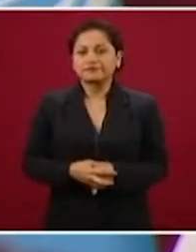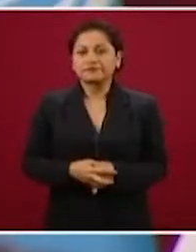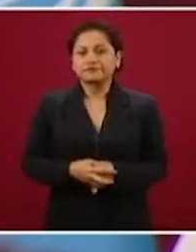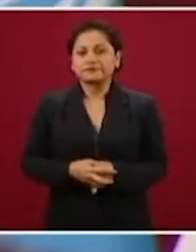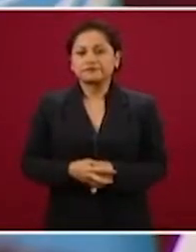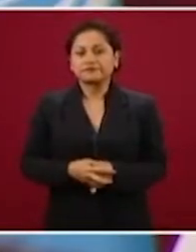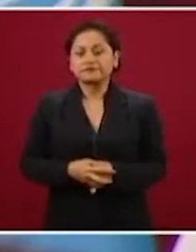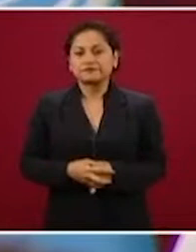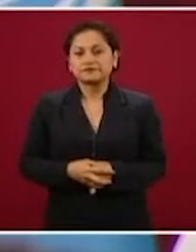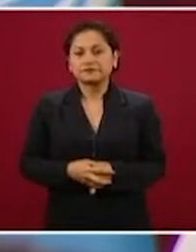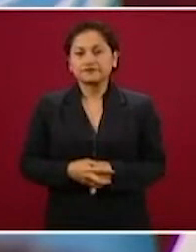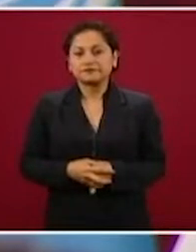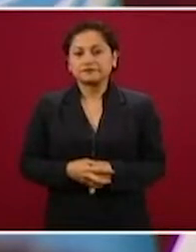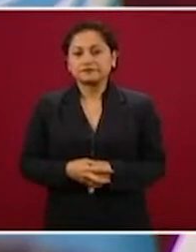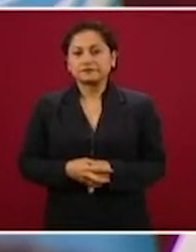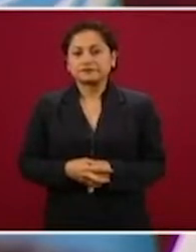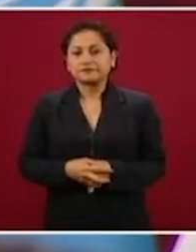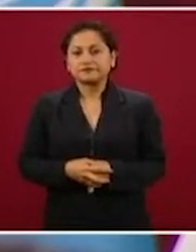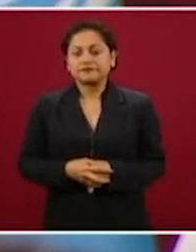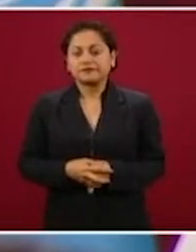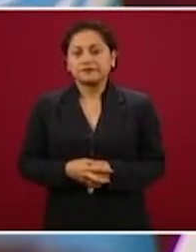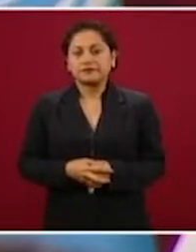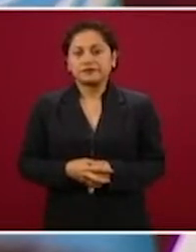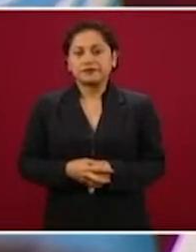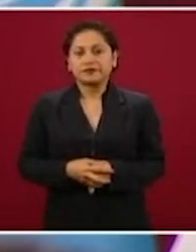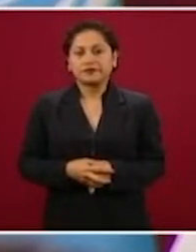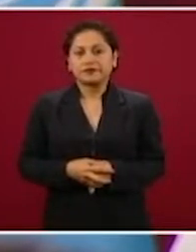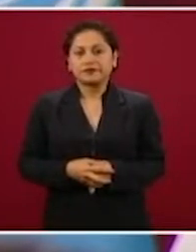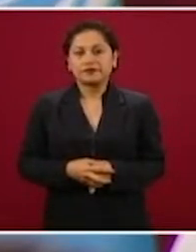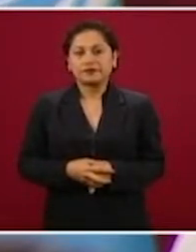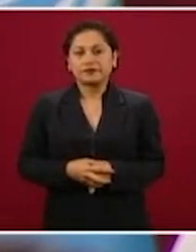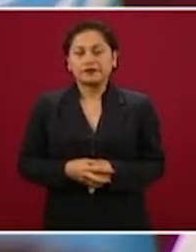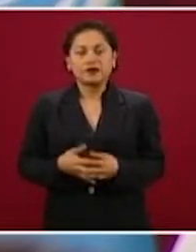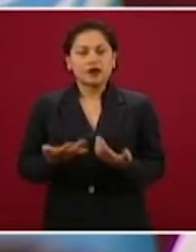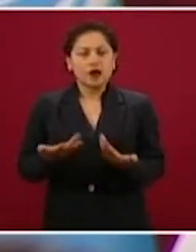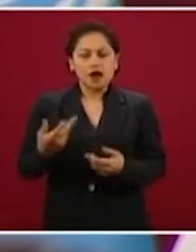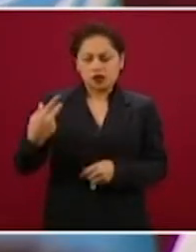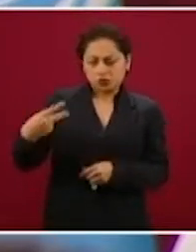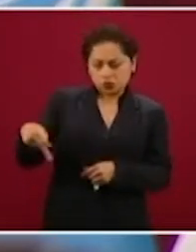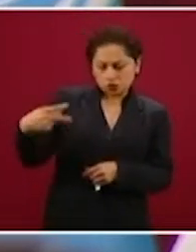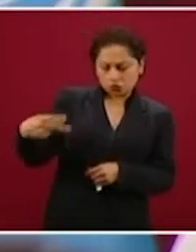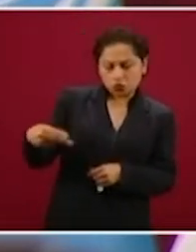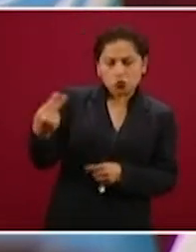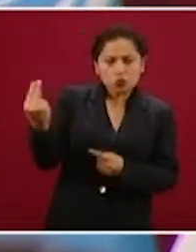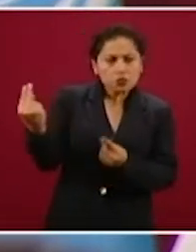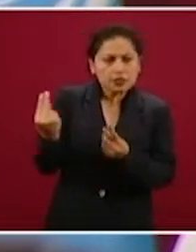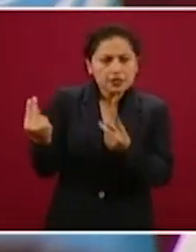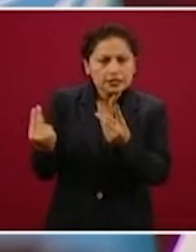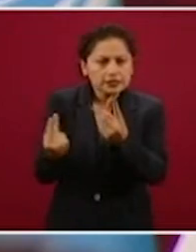primero en sus necesidades